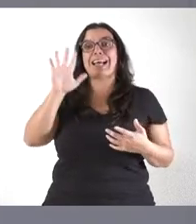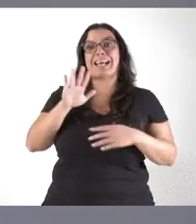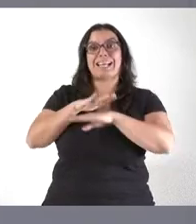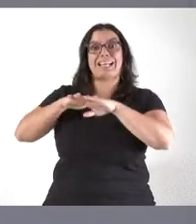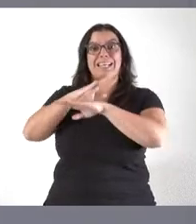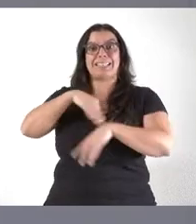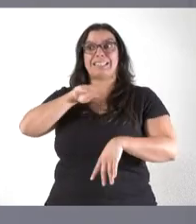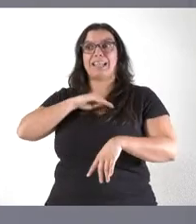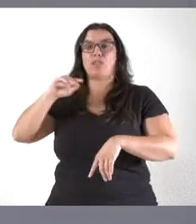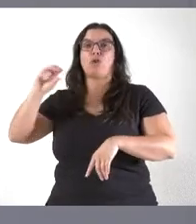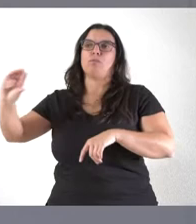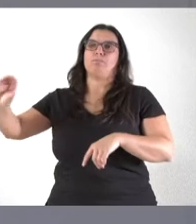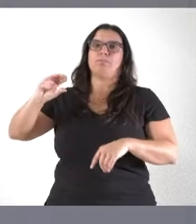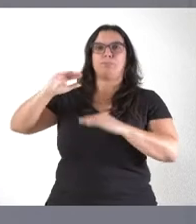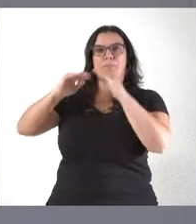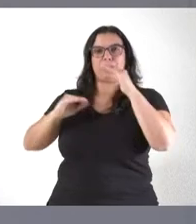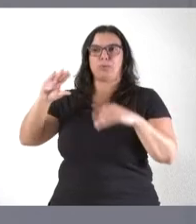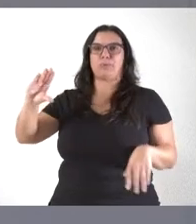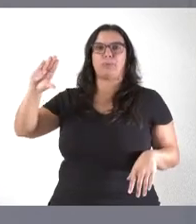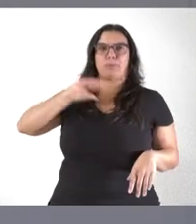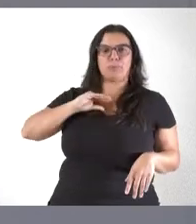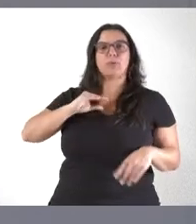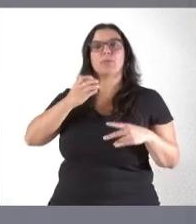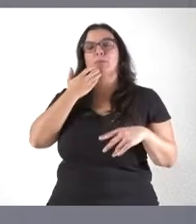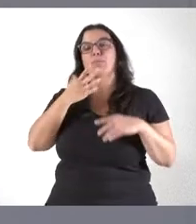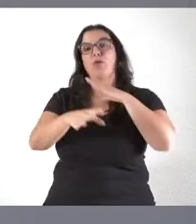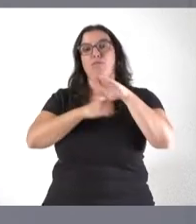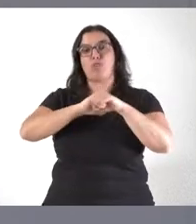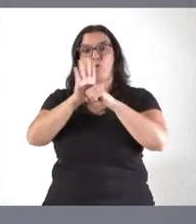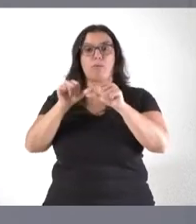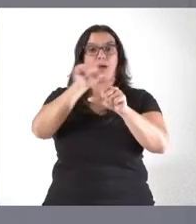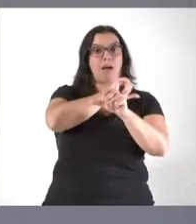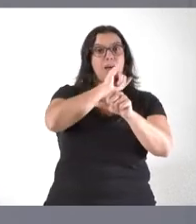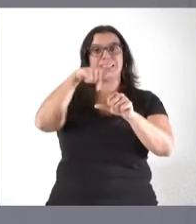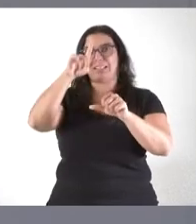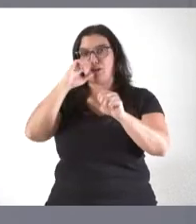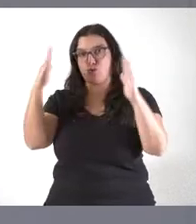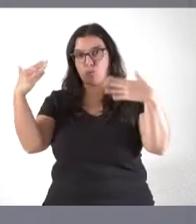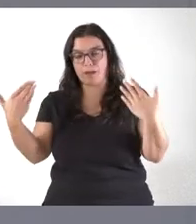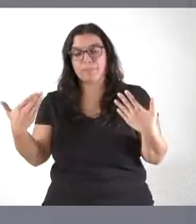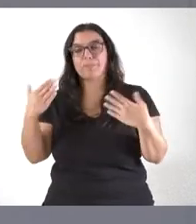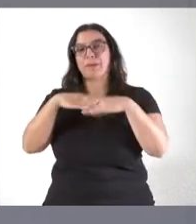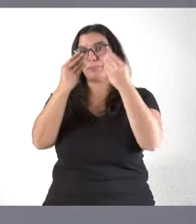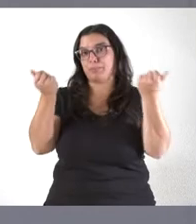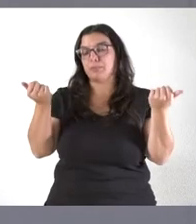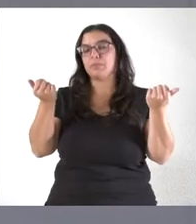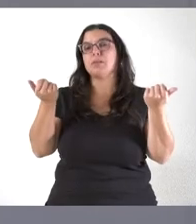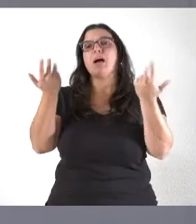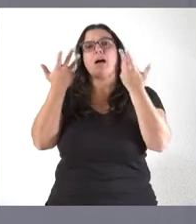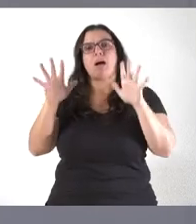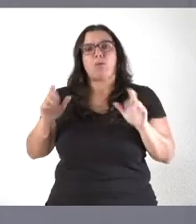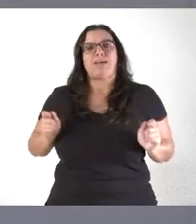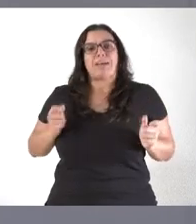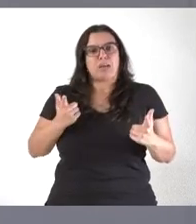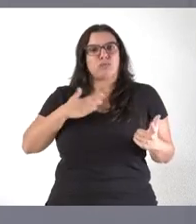relacionada con la eliminación de ese fondo cómic del que hemos dispuesto anteriormente Y que ahora no disponemos a pesar de que una parte de ese gasto